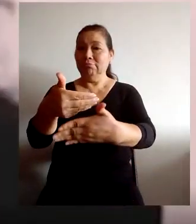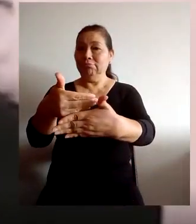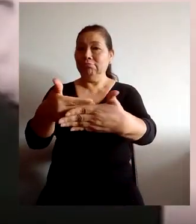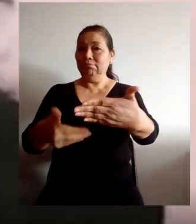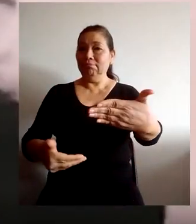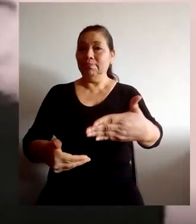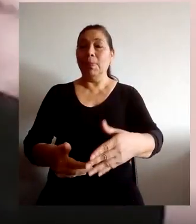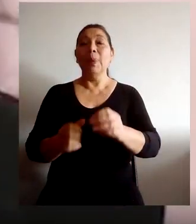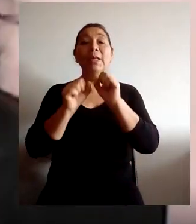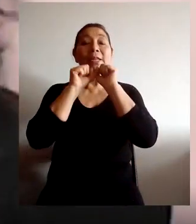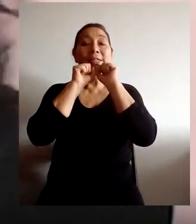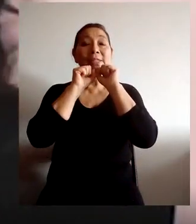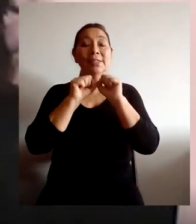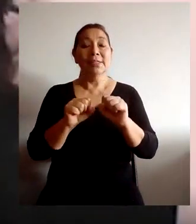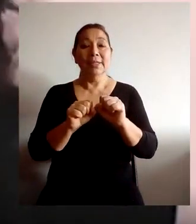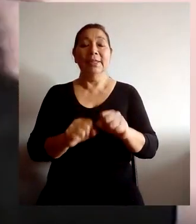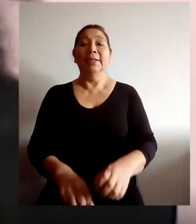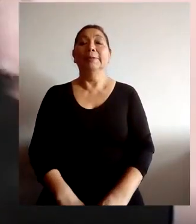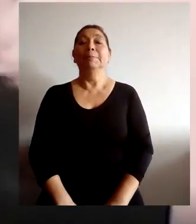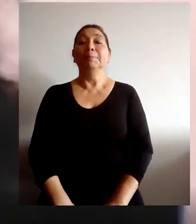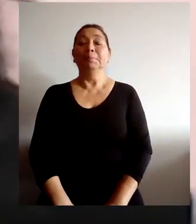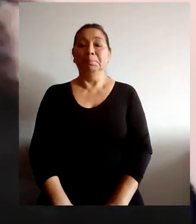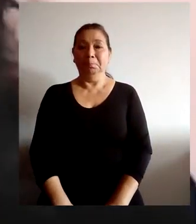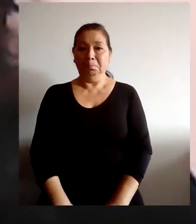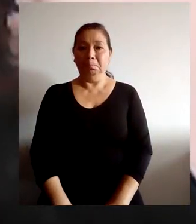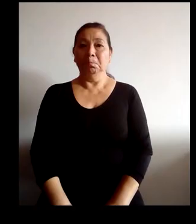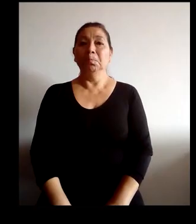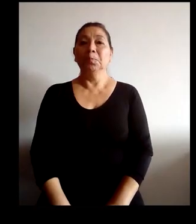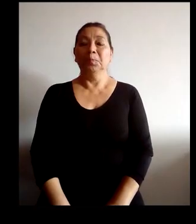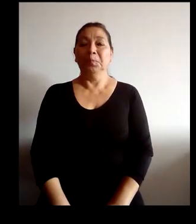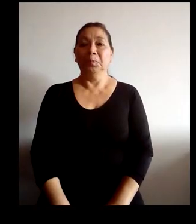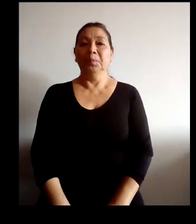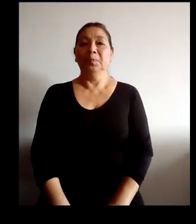Causa número 4, expediente